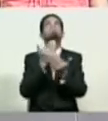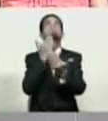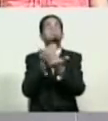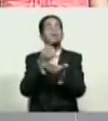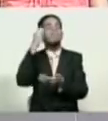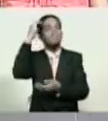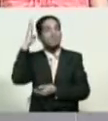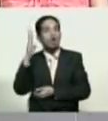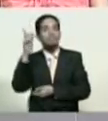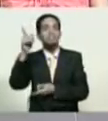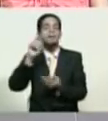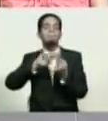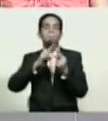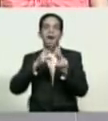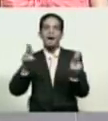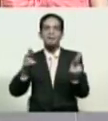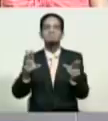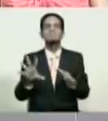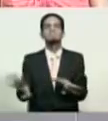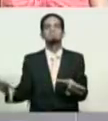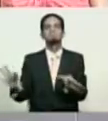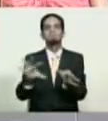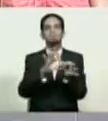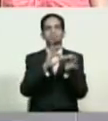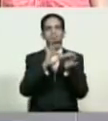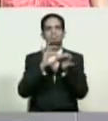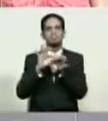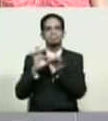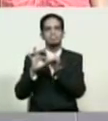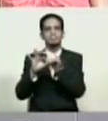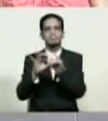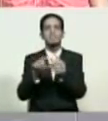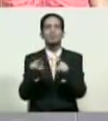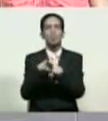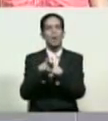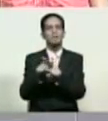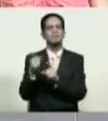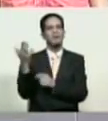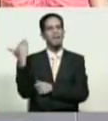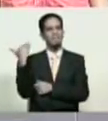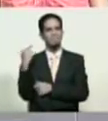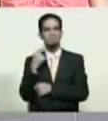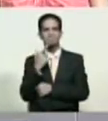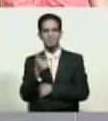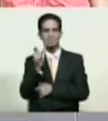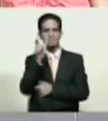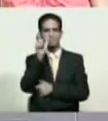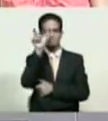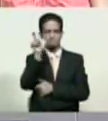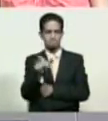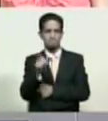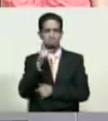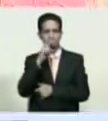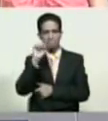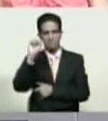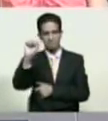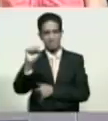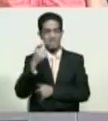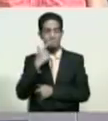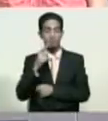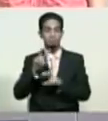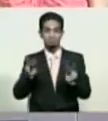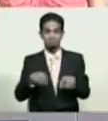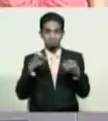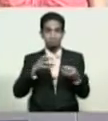unión, por la reconciliación. Ese llamado que nos ha hecho el presidente Maduro a la renovación espiritual de Venezuela.